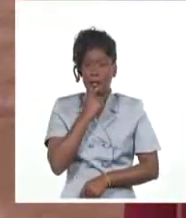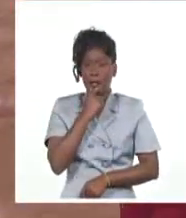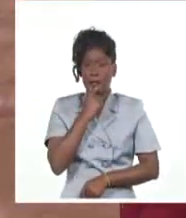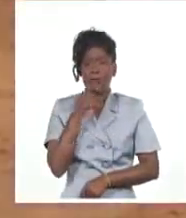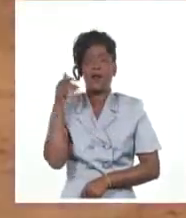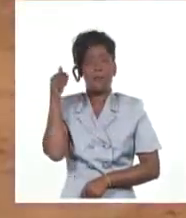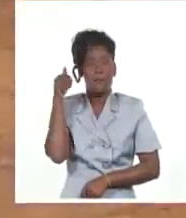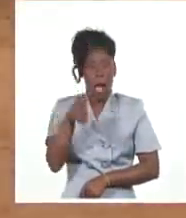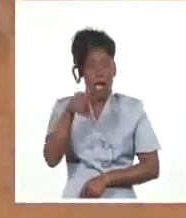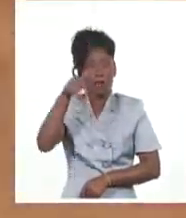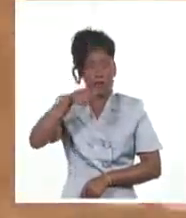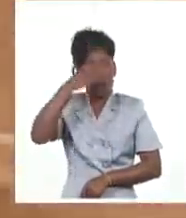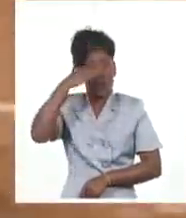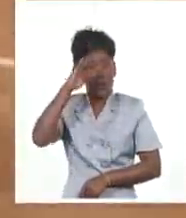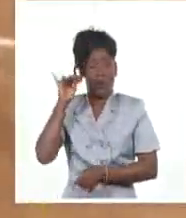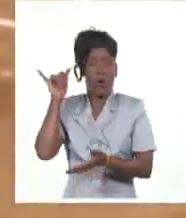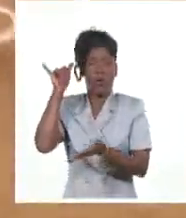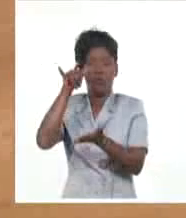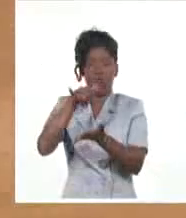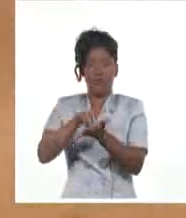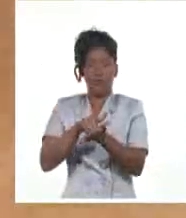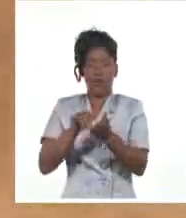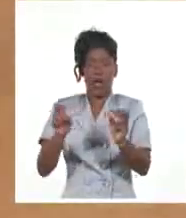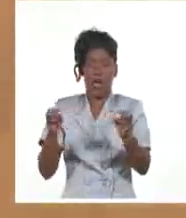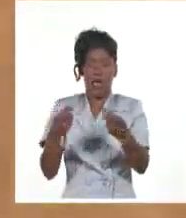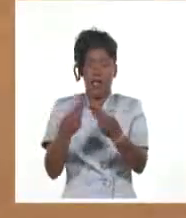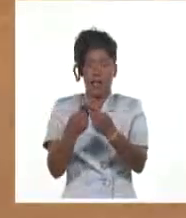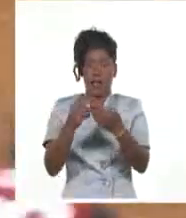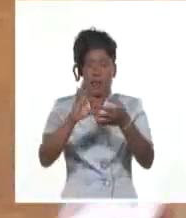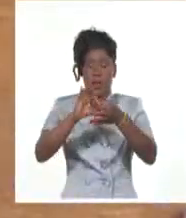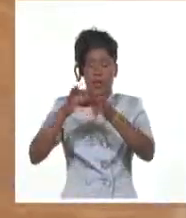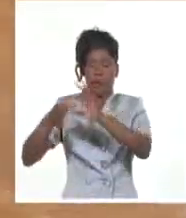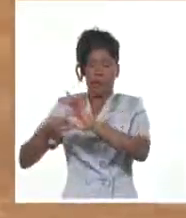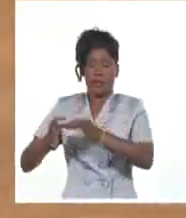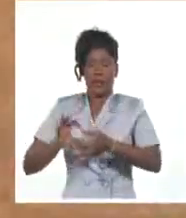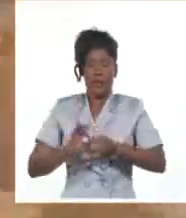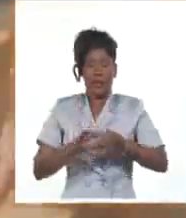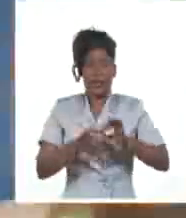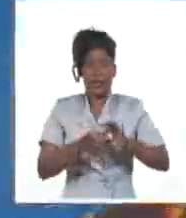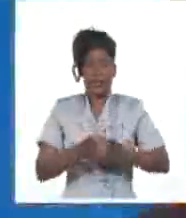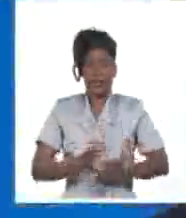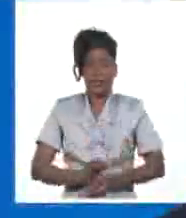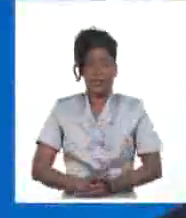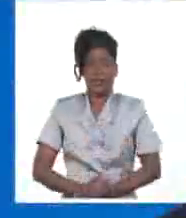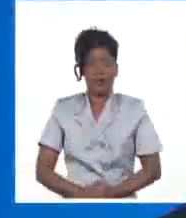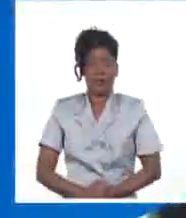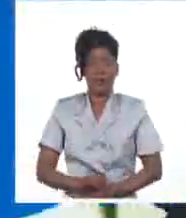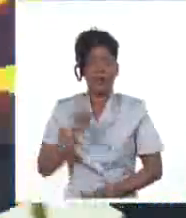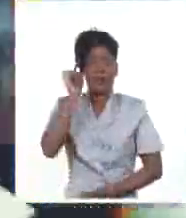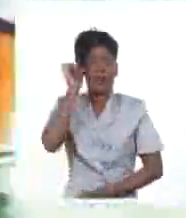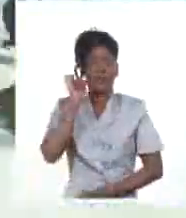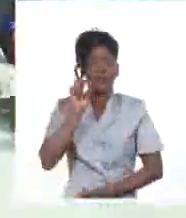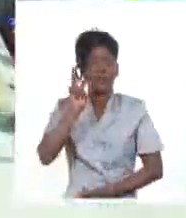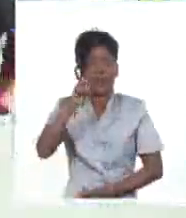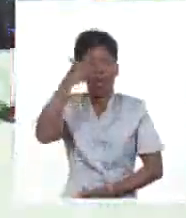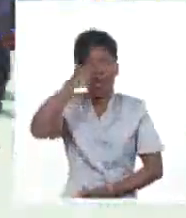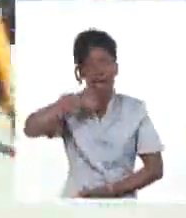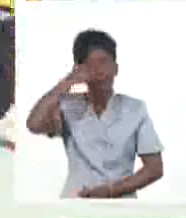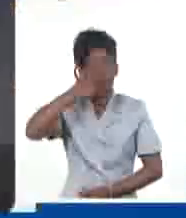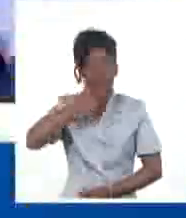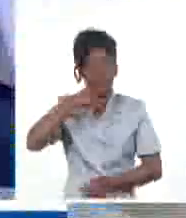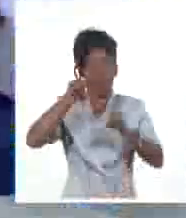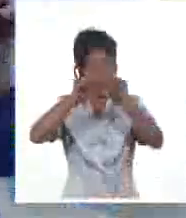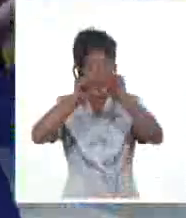Guillermo Rodríguez, Hidalgo Gato, Sistema Informativo de la Televisión Cubana. Sábado 2 de abril en todo el